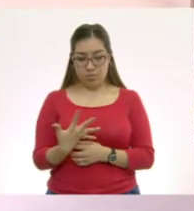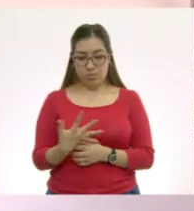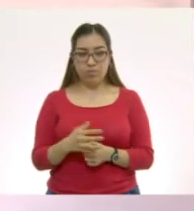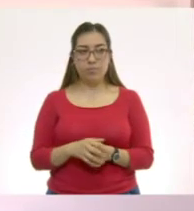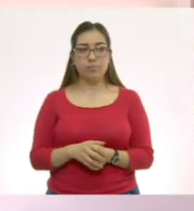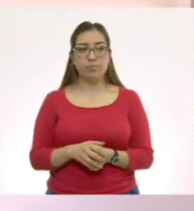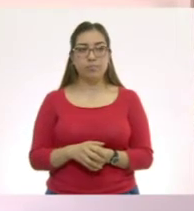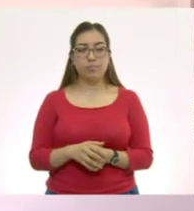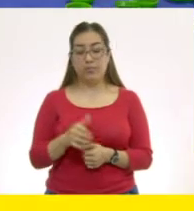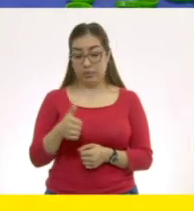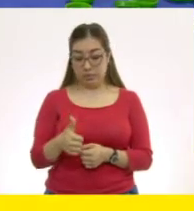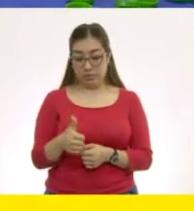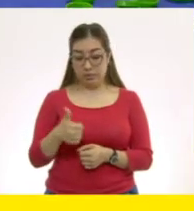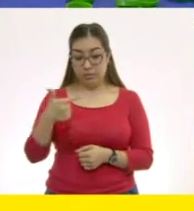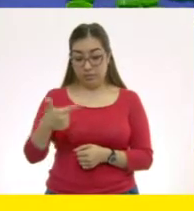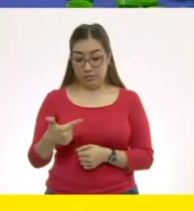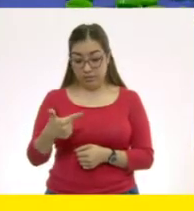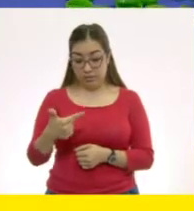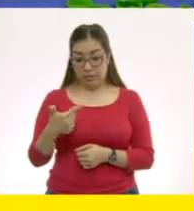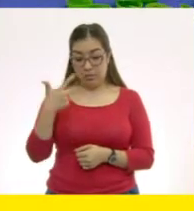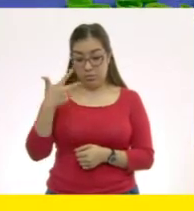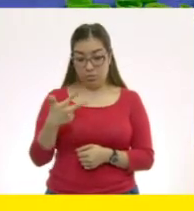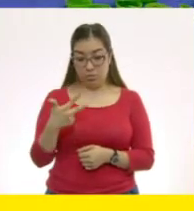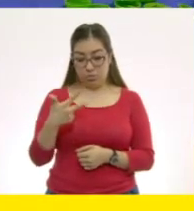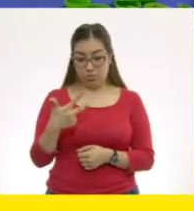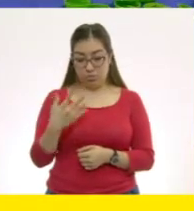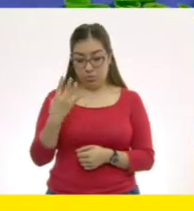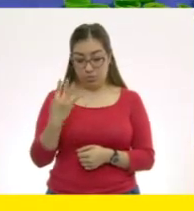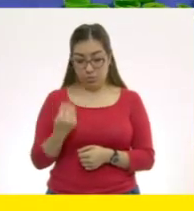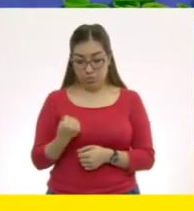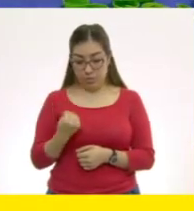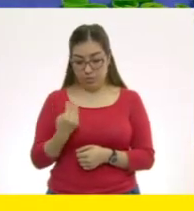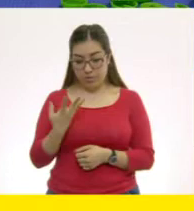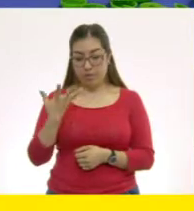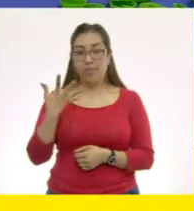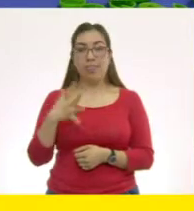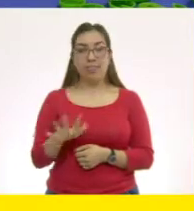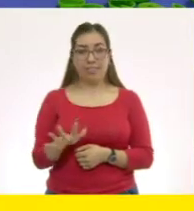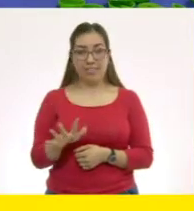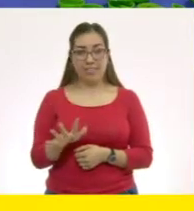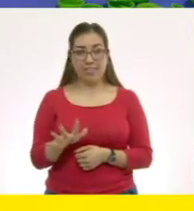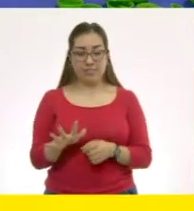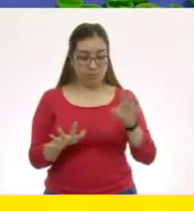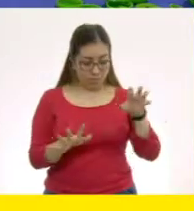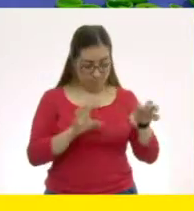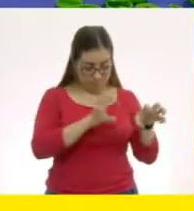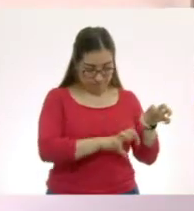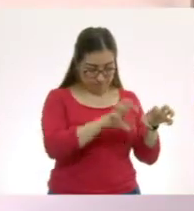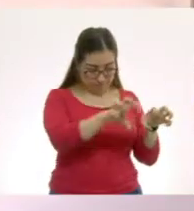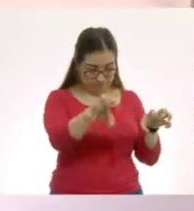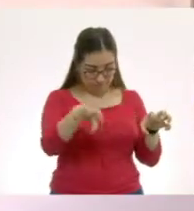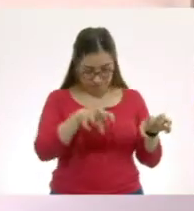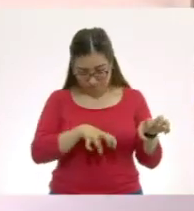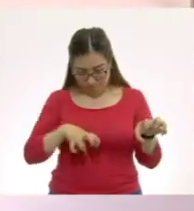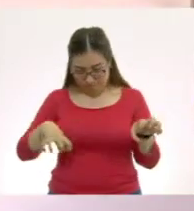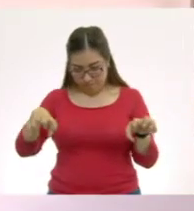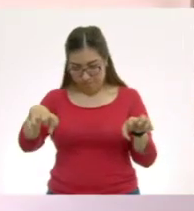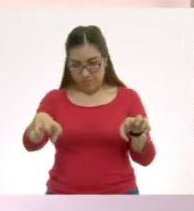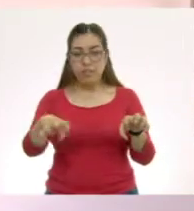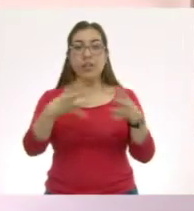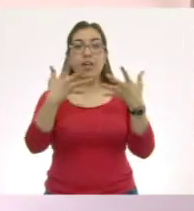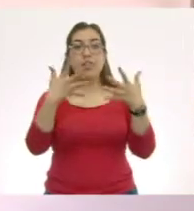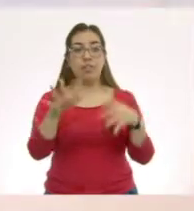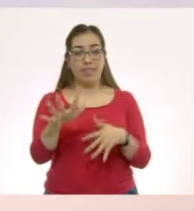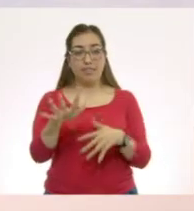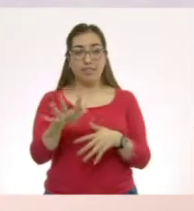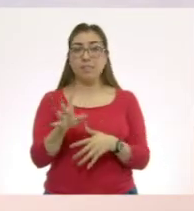5, 6, 7, 8, 9 y 10. Entonces, ¿quiere decir que